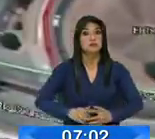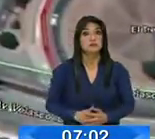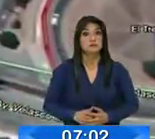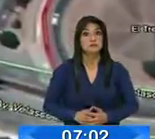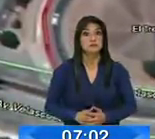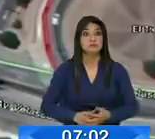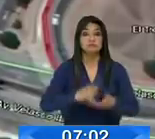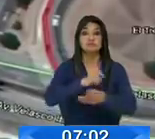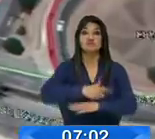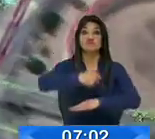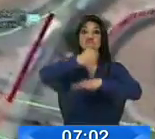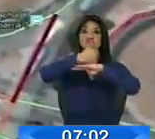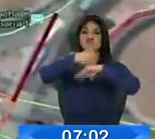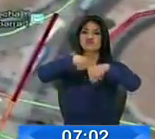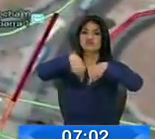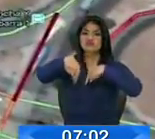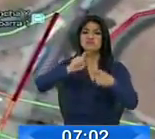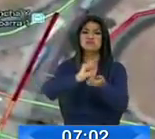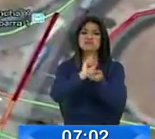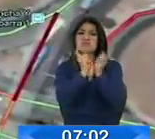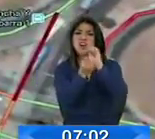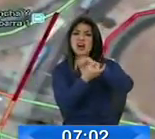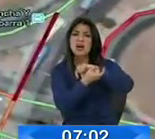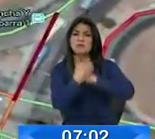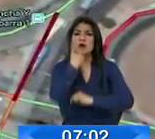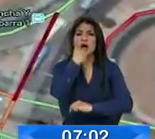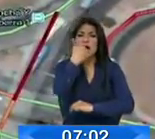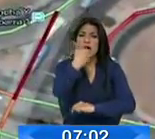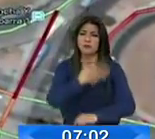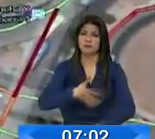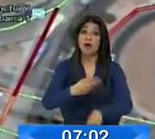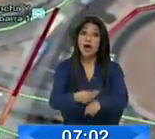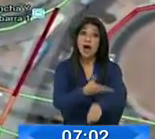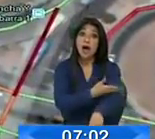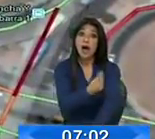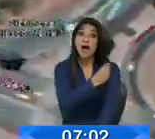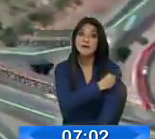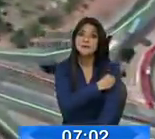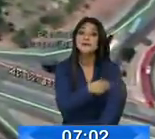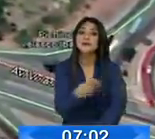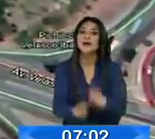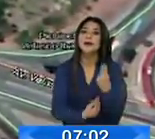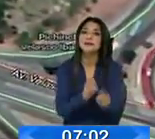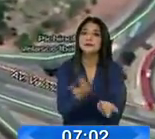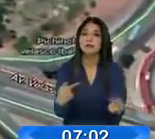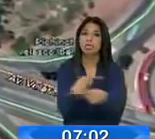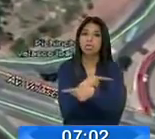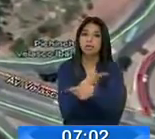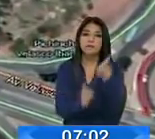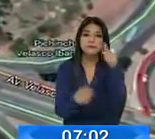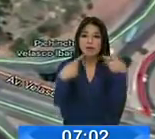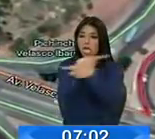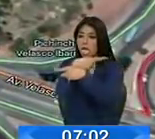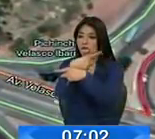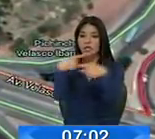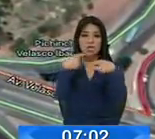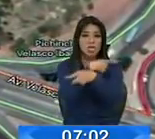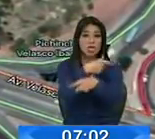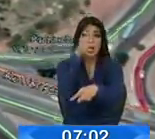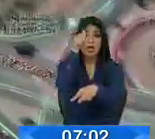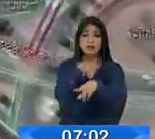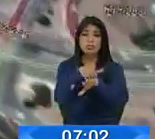la Agencia Metropolitana de Tránsito. Tengan la bondad de indicarnos qué es lo que hicieron para que la gente sepa, porque ayer se